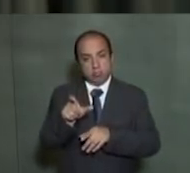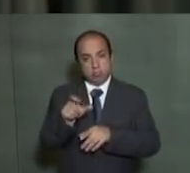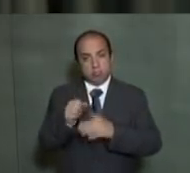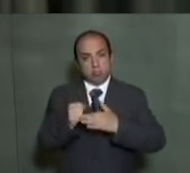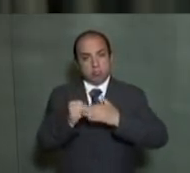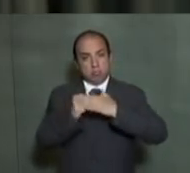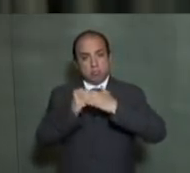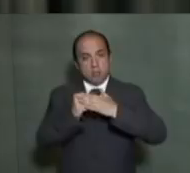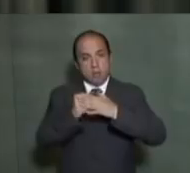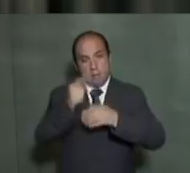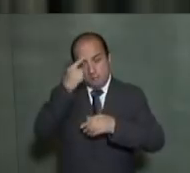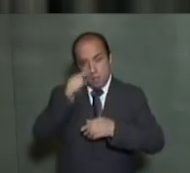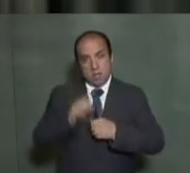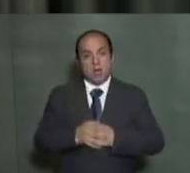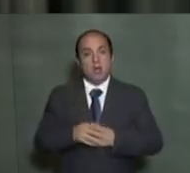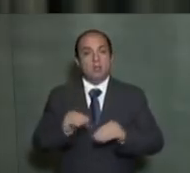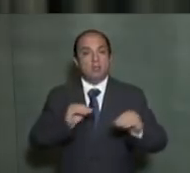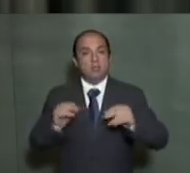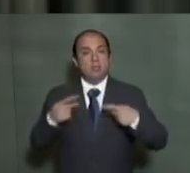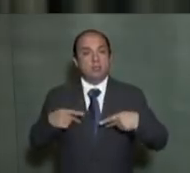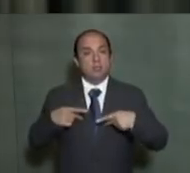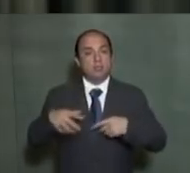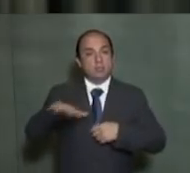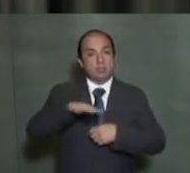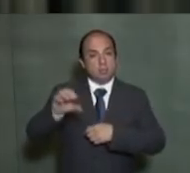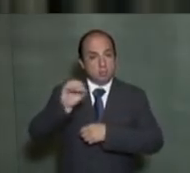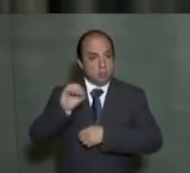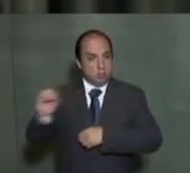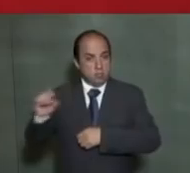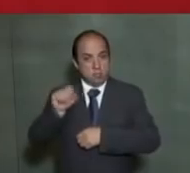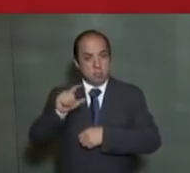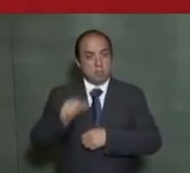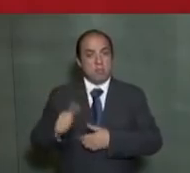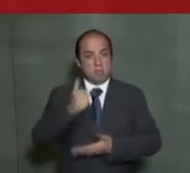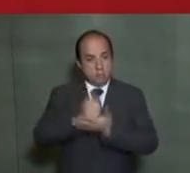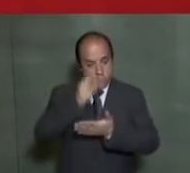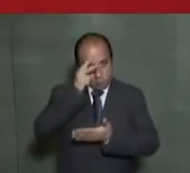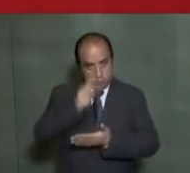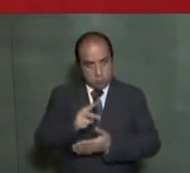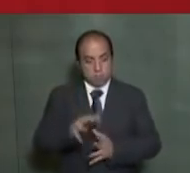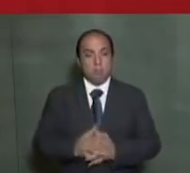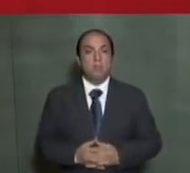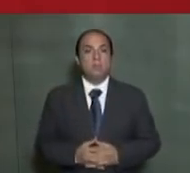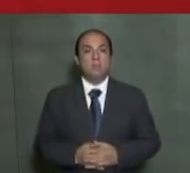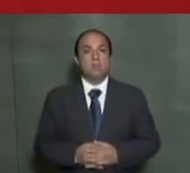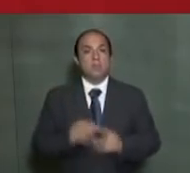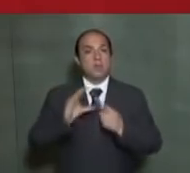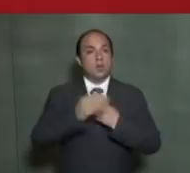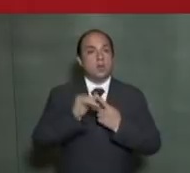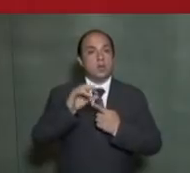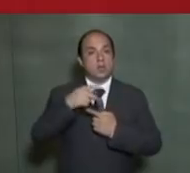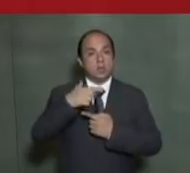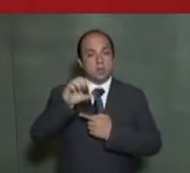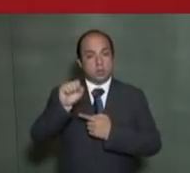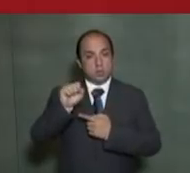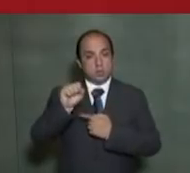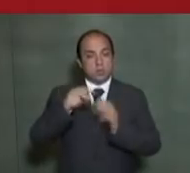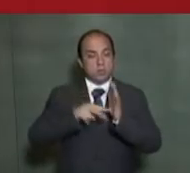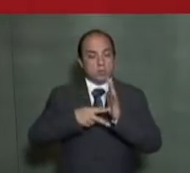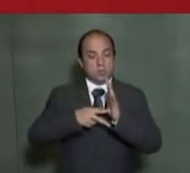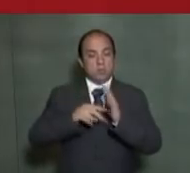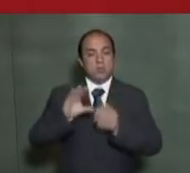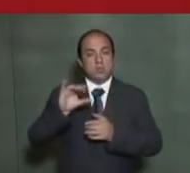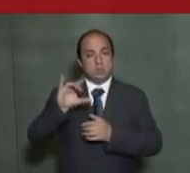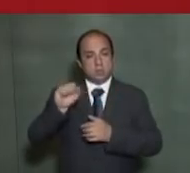de las personas de la zona oriente y en todo el Valle de México. El Colegio de Ingenieros Civiles de México